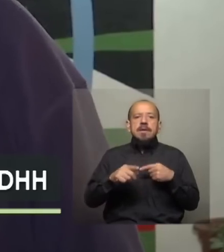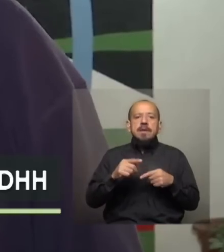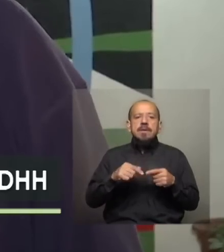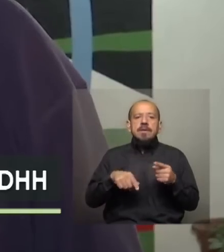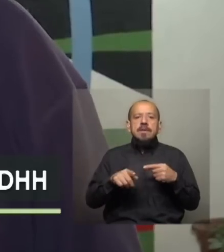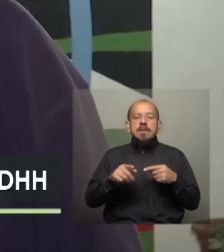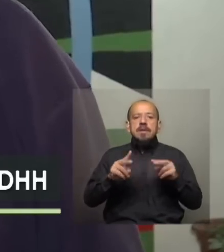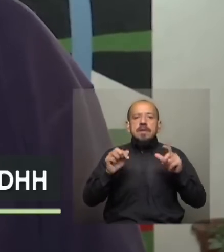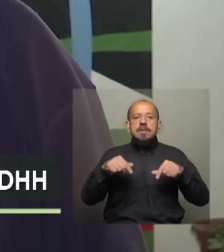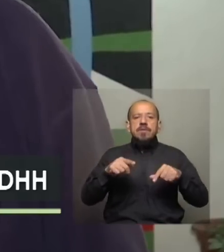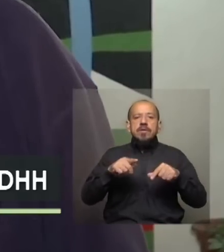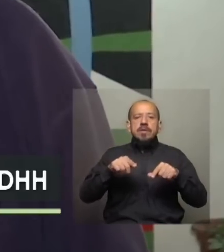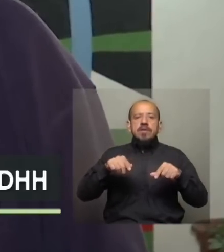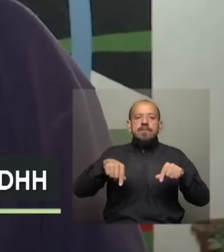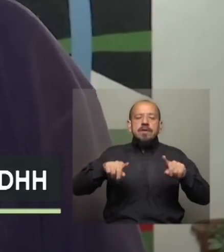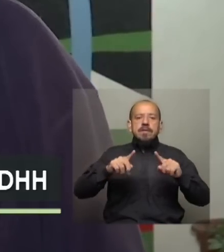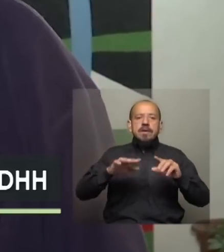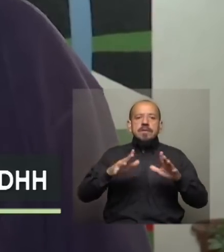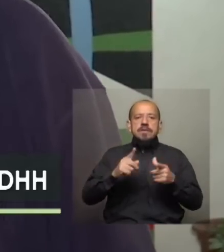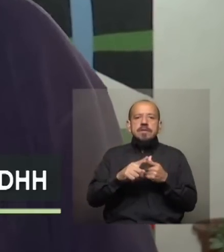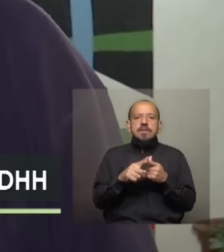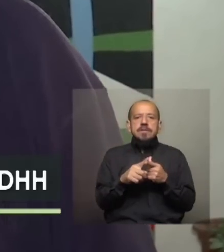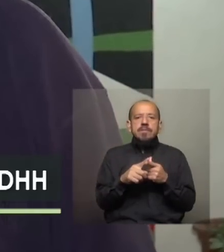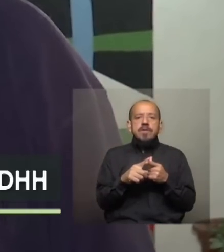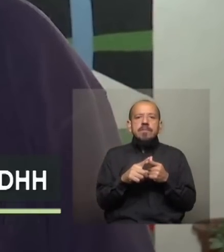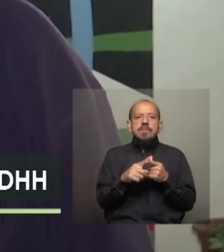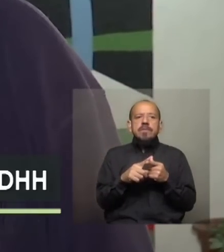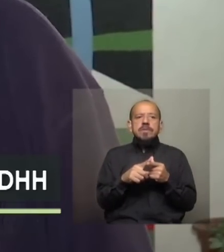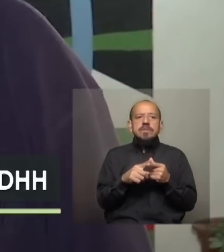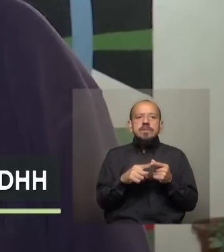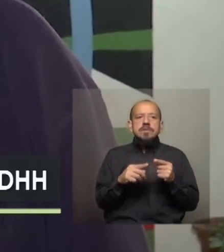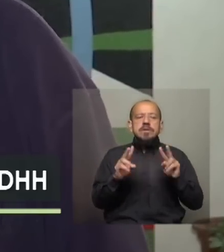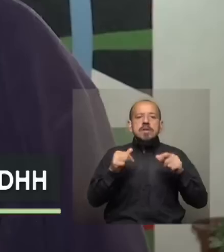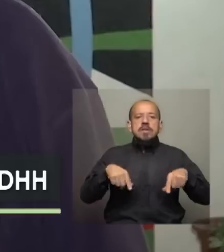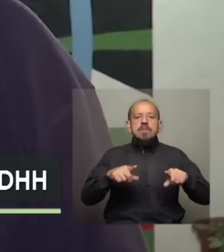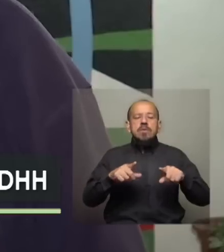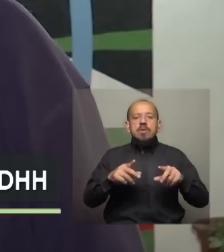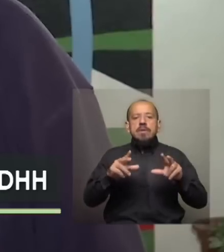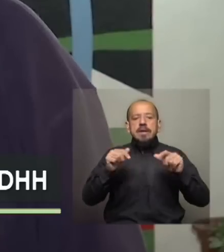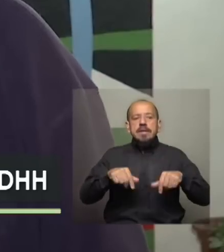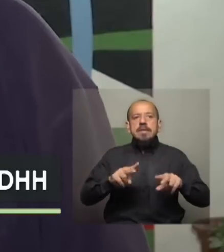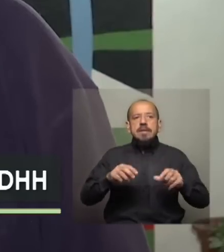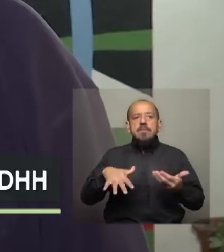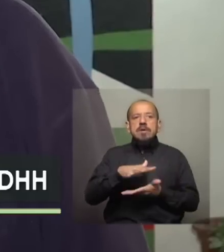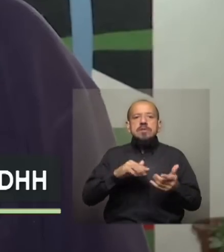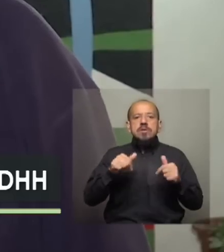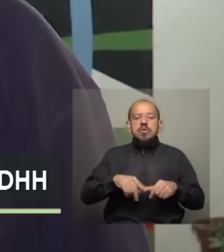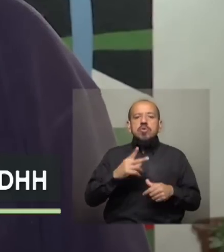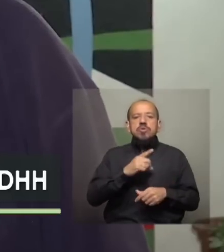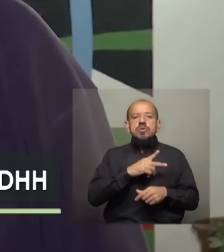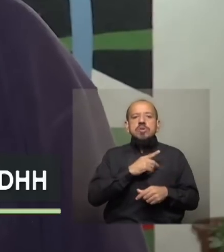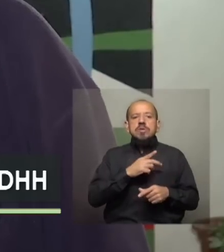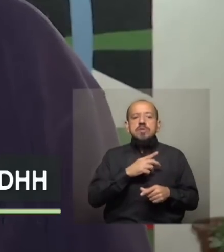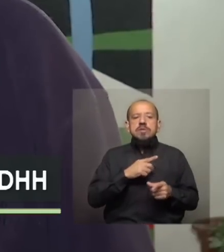contundente informe en el año 2014 Jean yarab que es el actual comisionado para esta región con sede en Chile